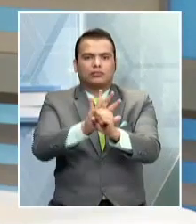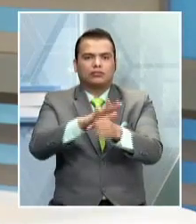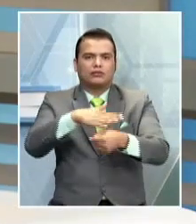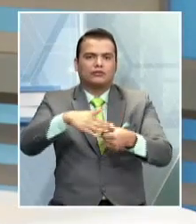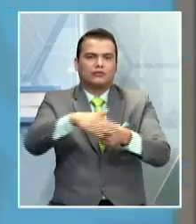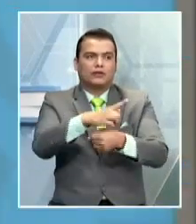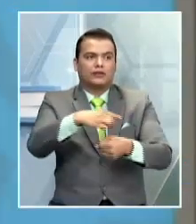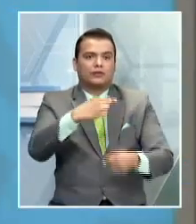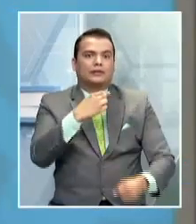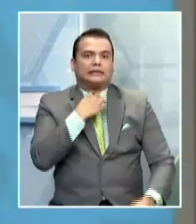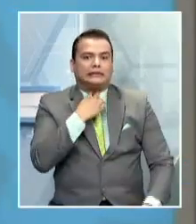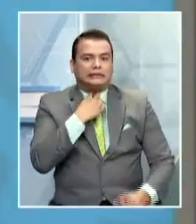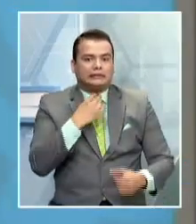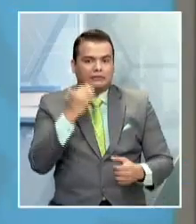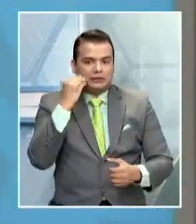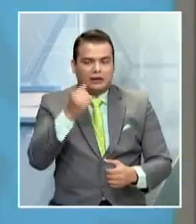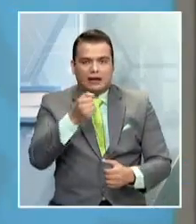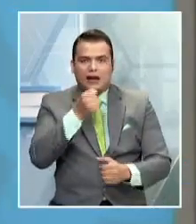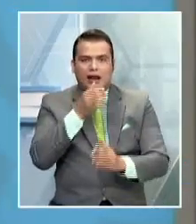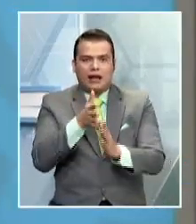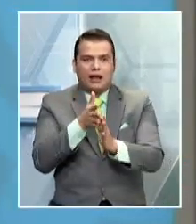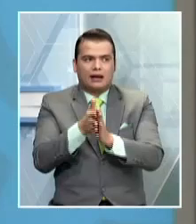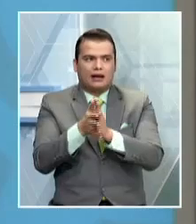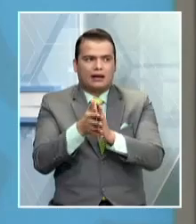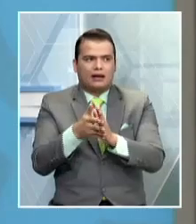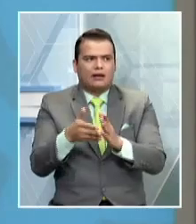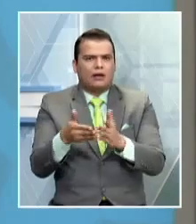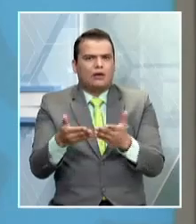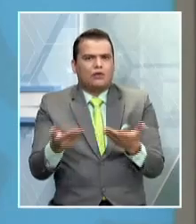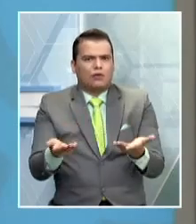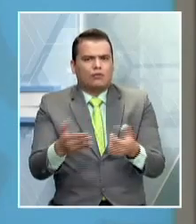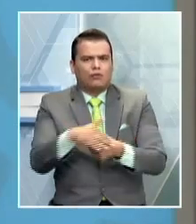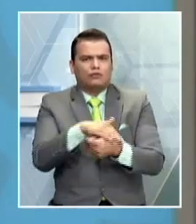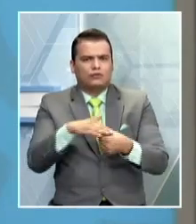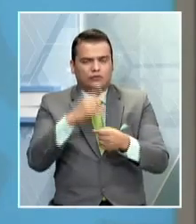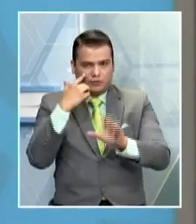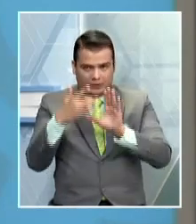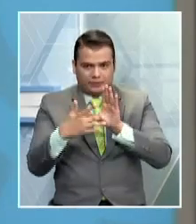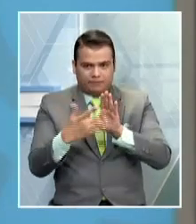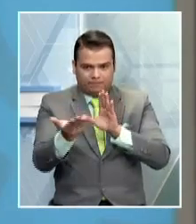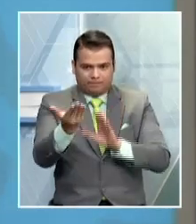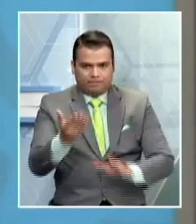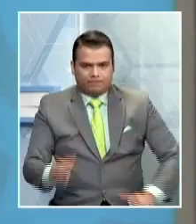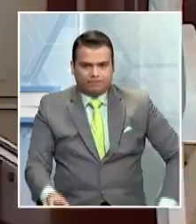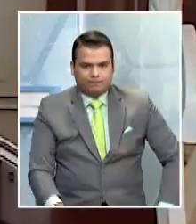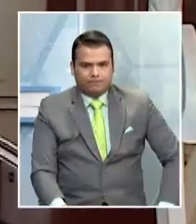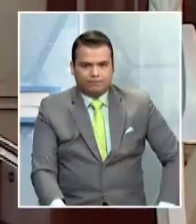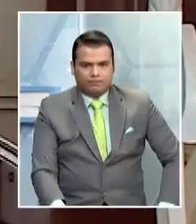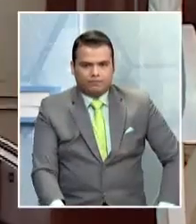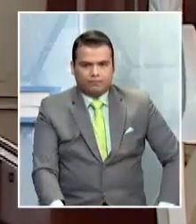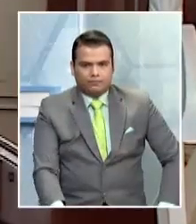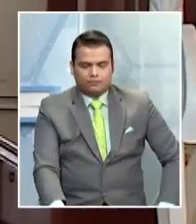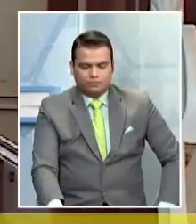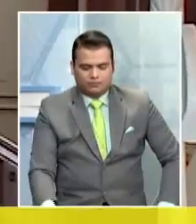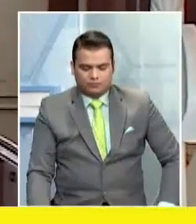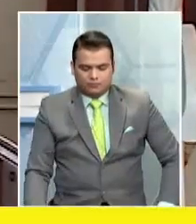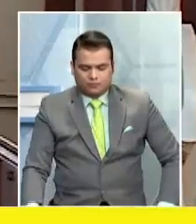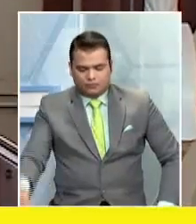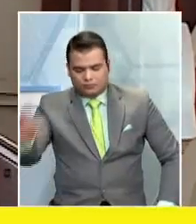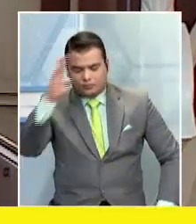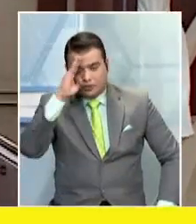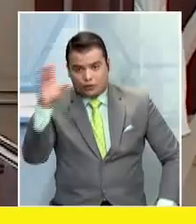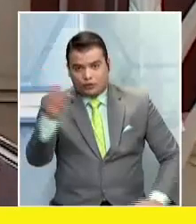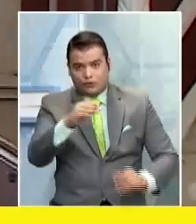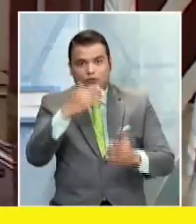gremio atraviesa. Nuestra periodista Tatiana García nos cuenta los detalles. Tatiana, buenas tardes. Hola, buenas tardes. La pandemia